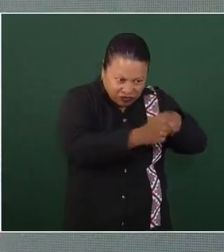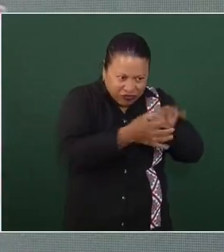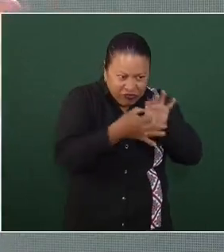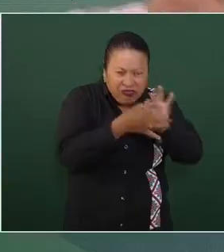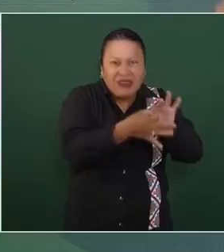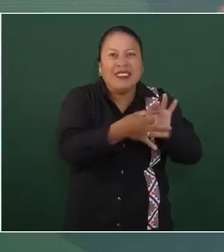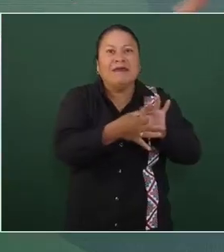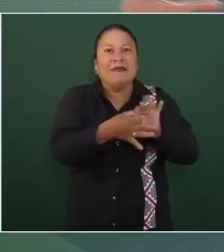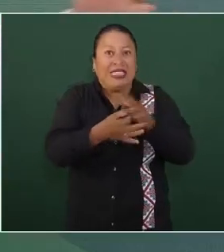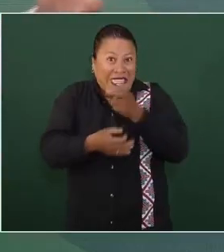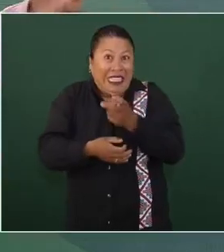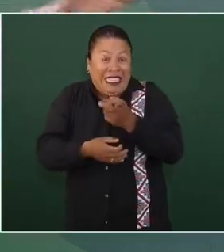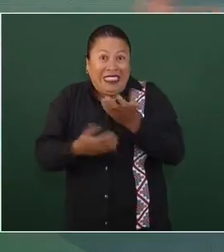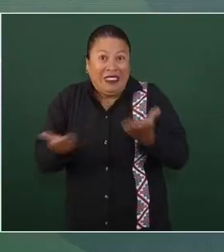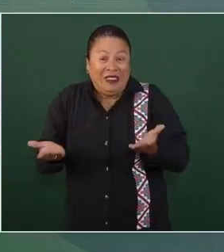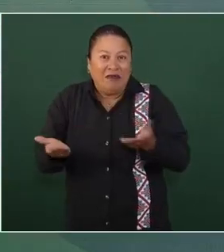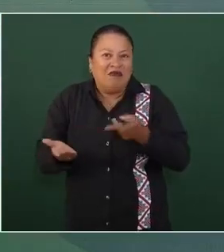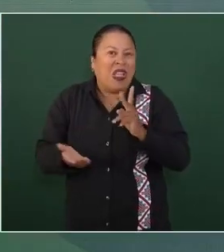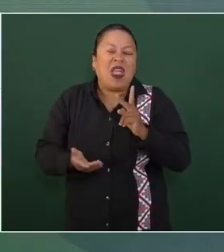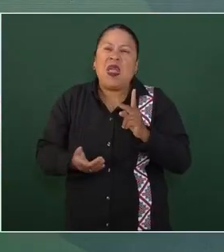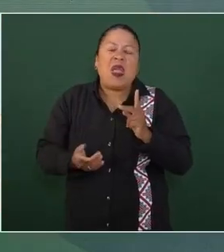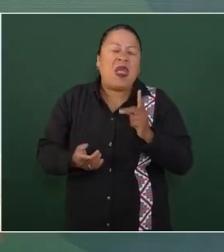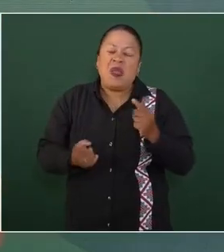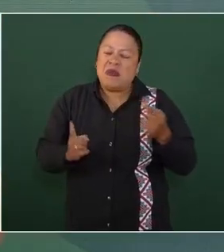y él no